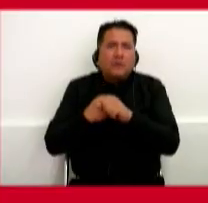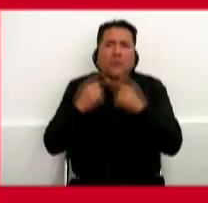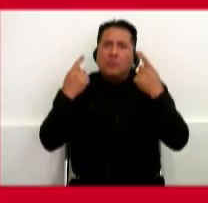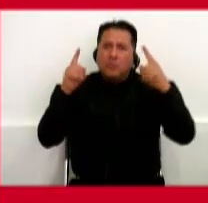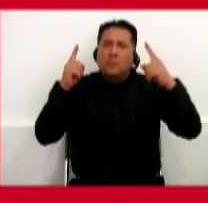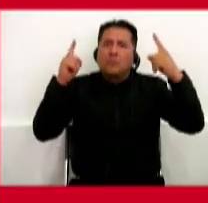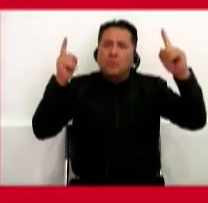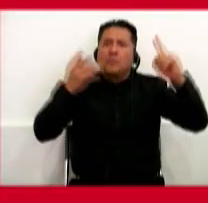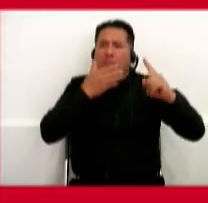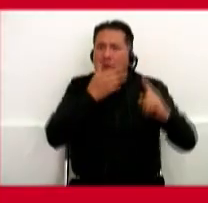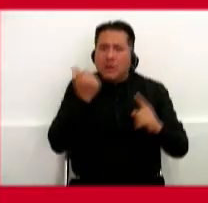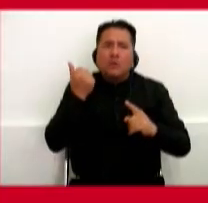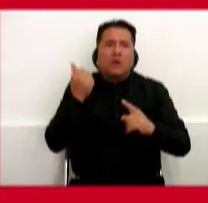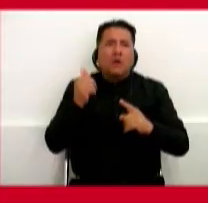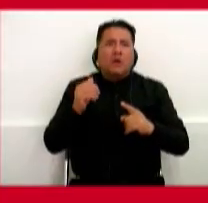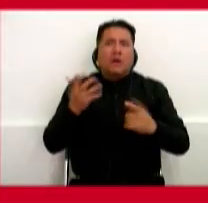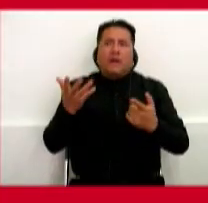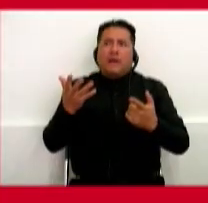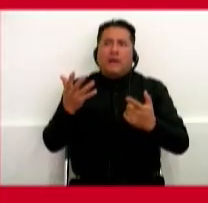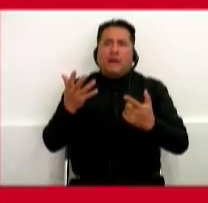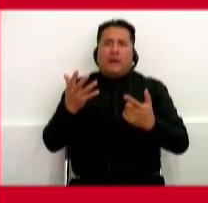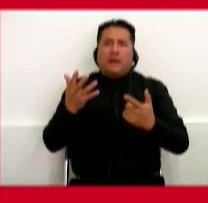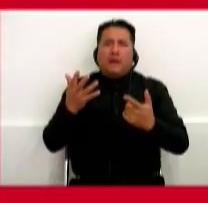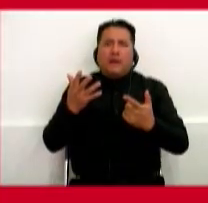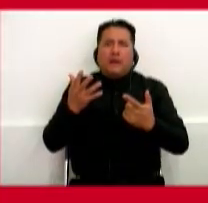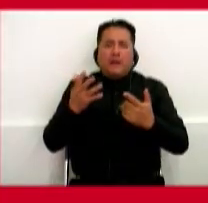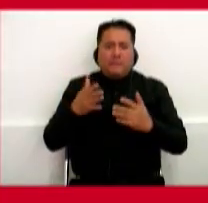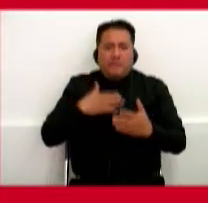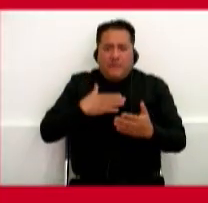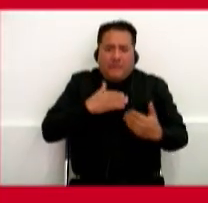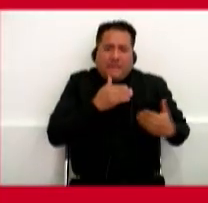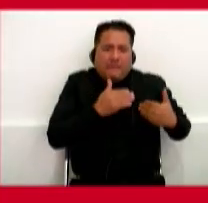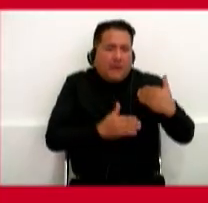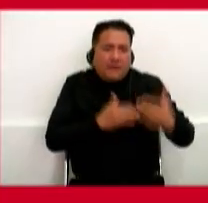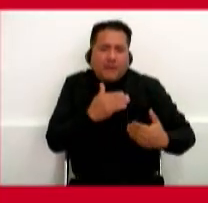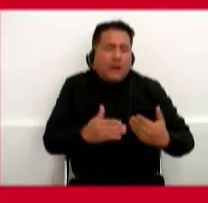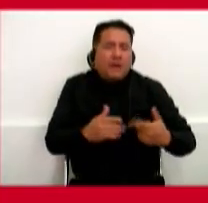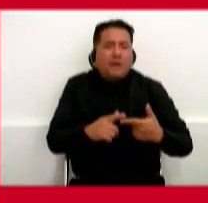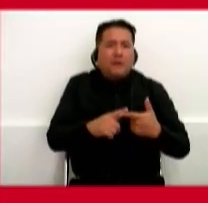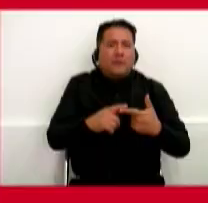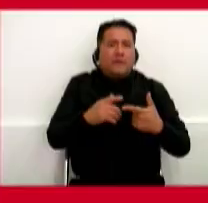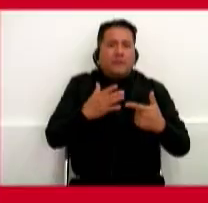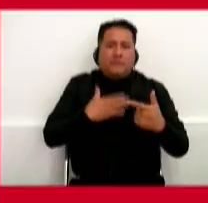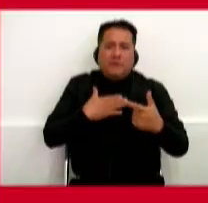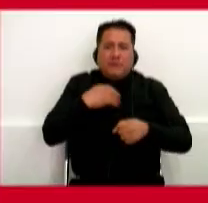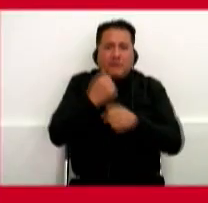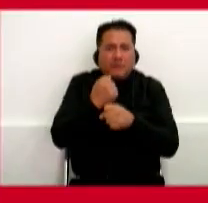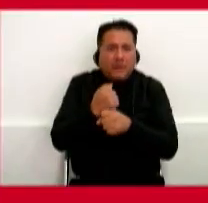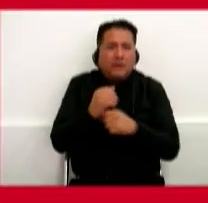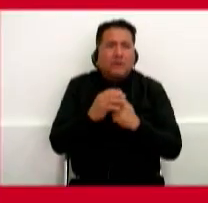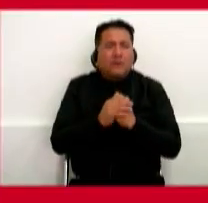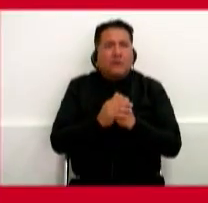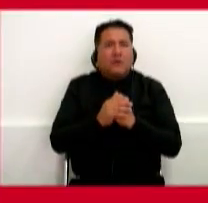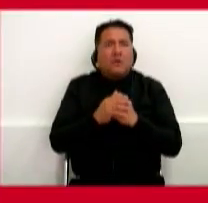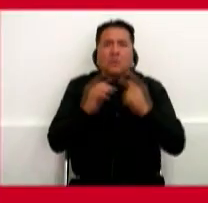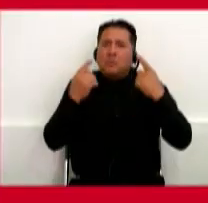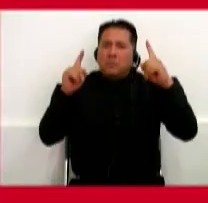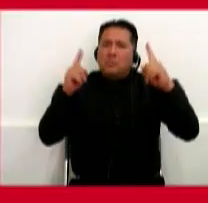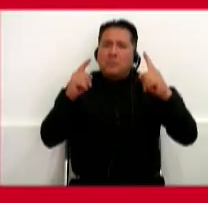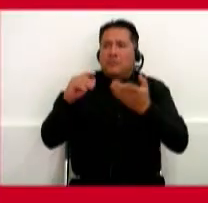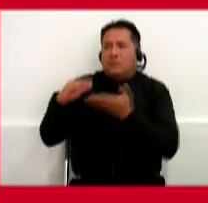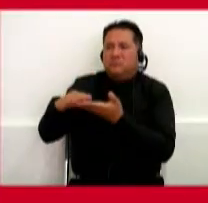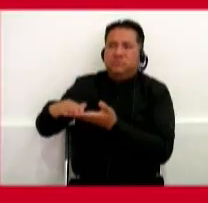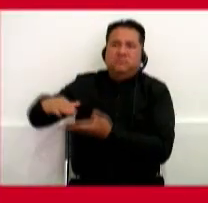nuestros indicadores, ir mejorando la gestión y poder lograr más de 27 toneladas solamente en